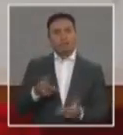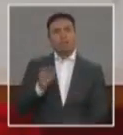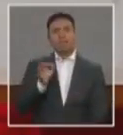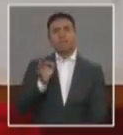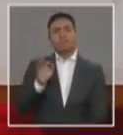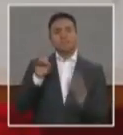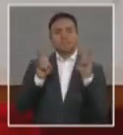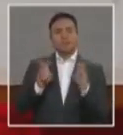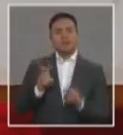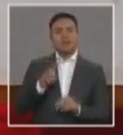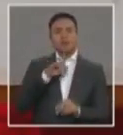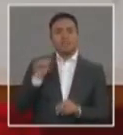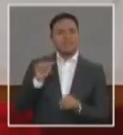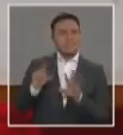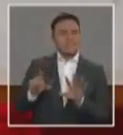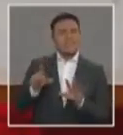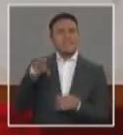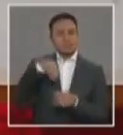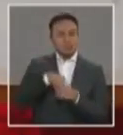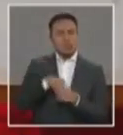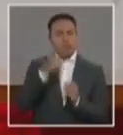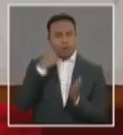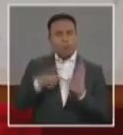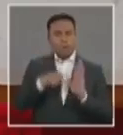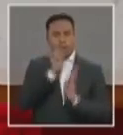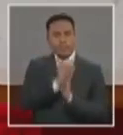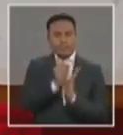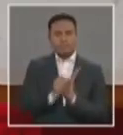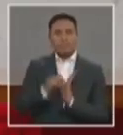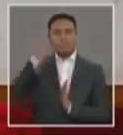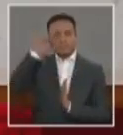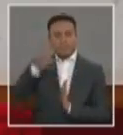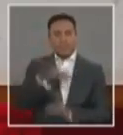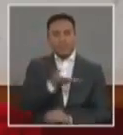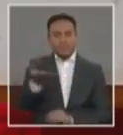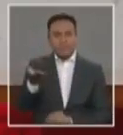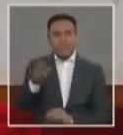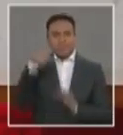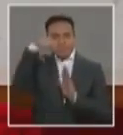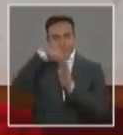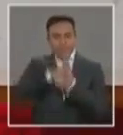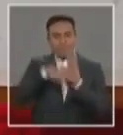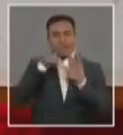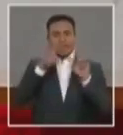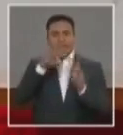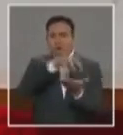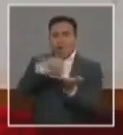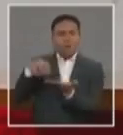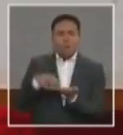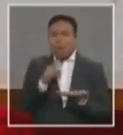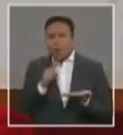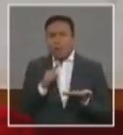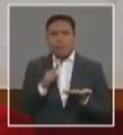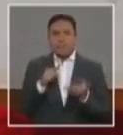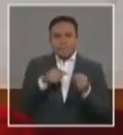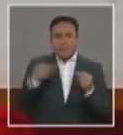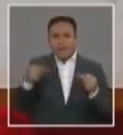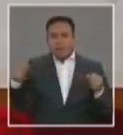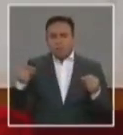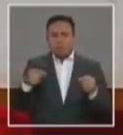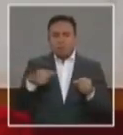Eh hay algunas empresas que querían de alguna manera eh